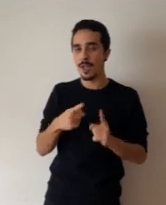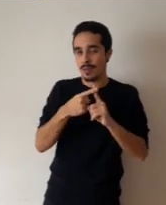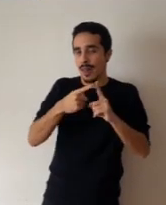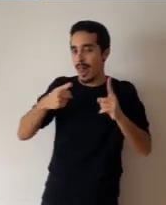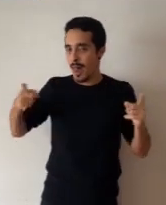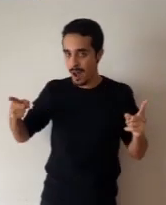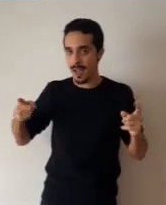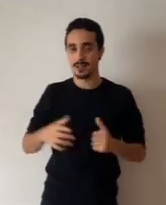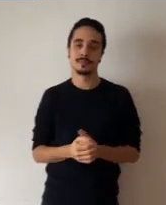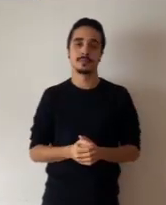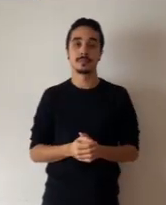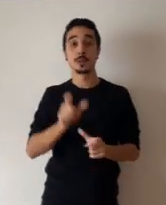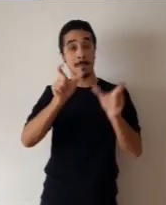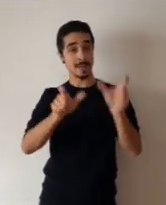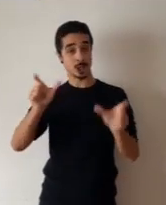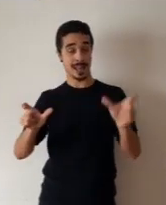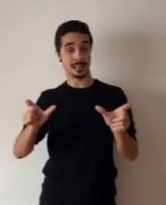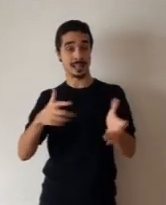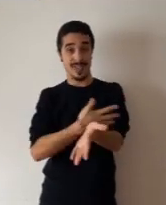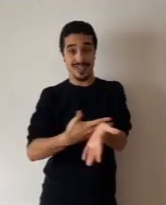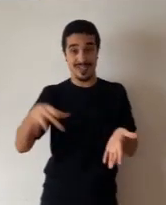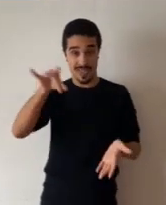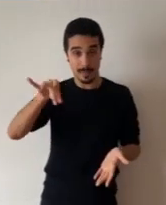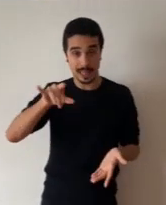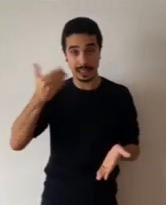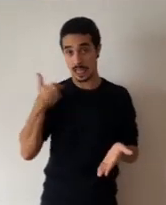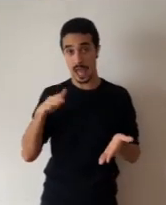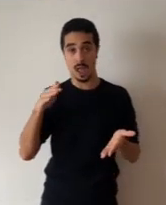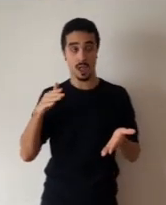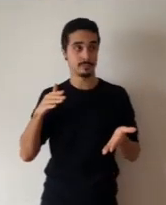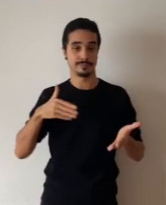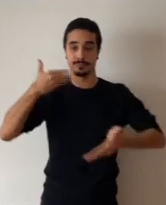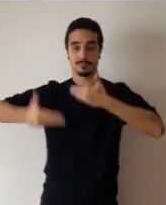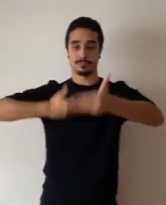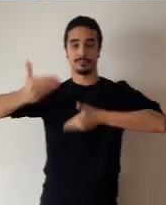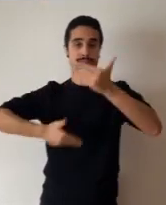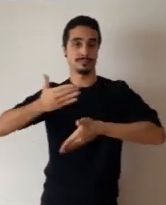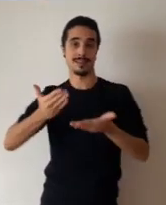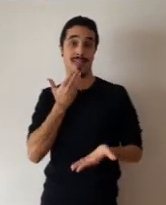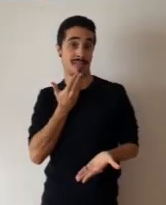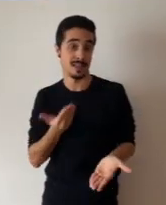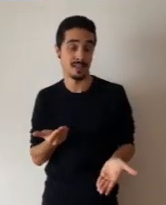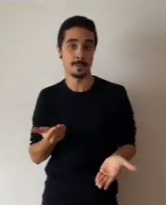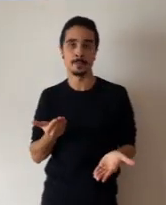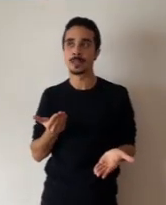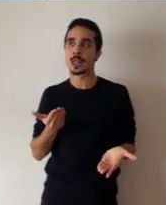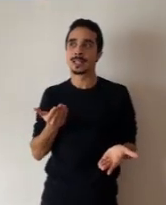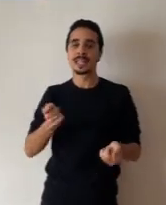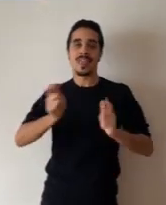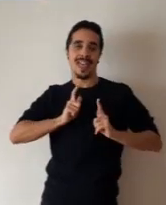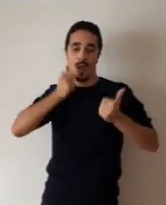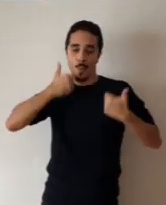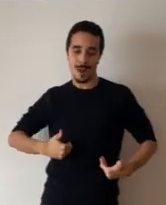miel. Entonces, en las personas que ya tienen una diabetes más evolucionada, yo creo que la vitamina D, bueno,